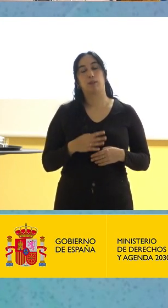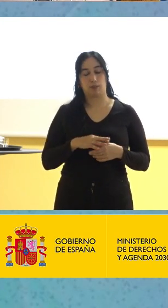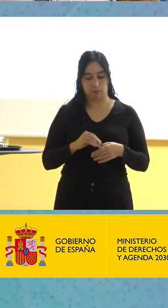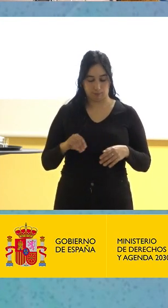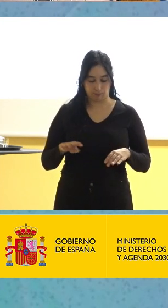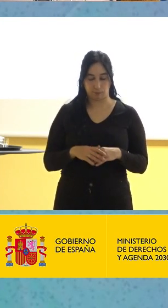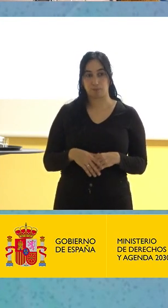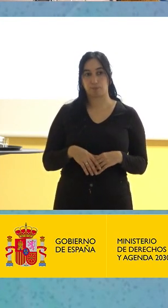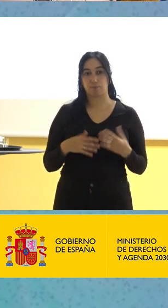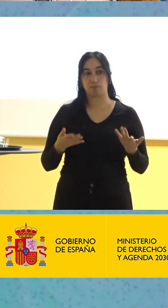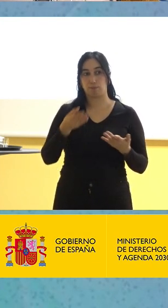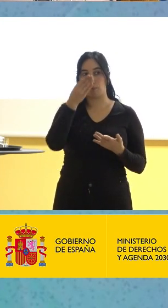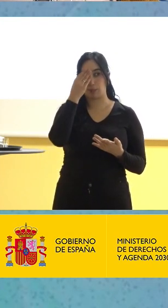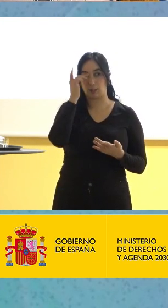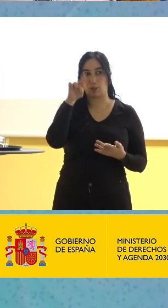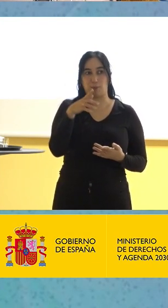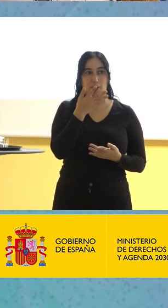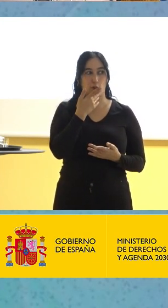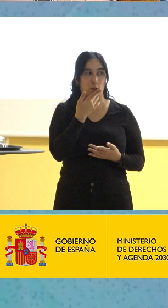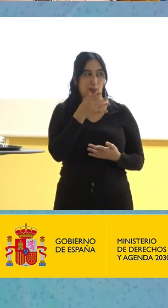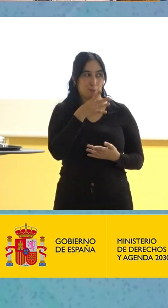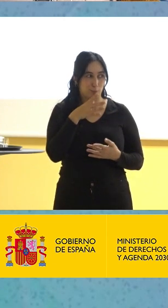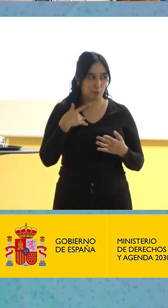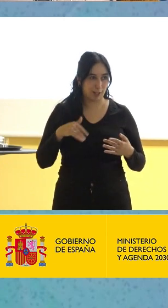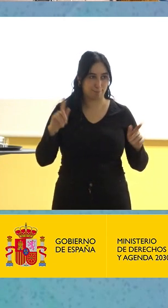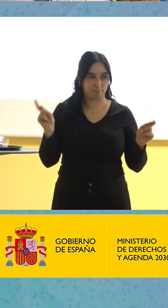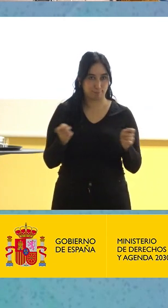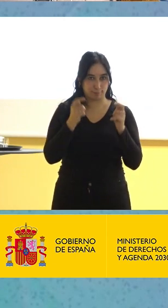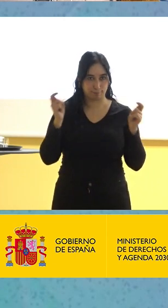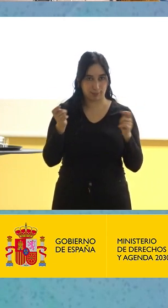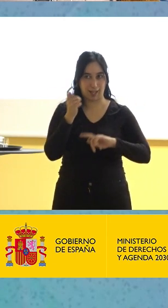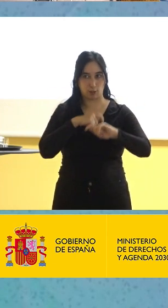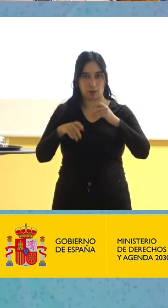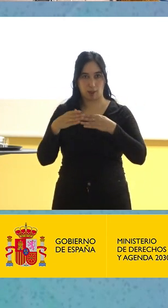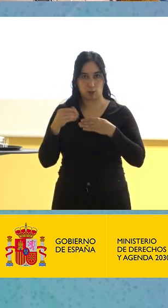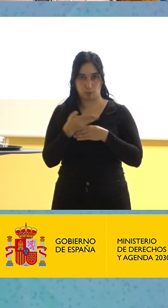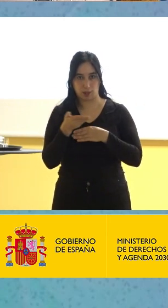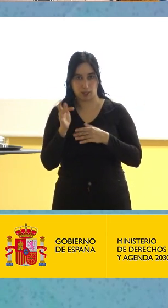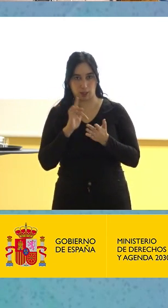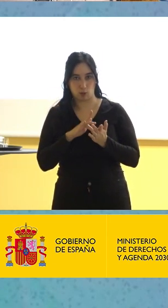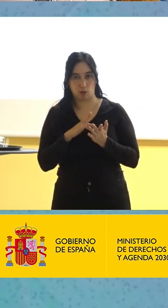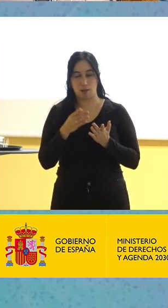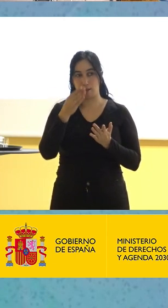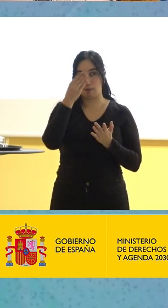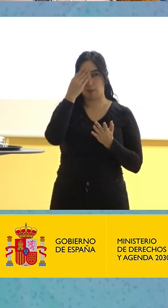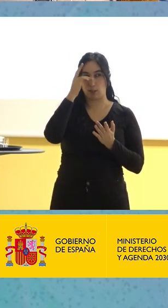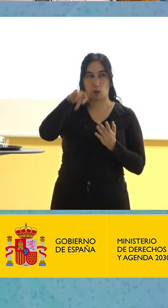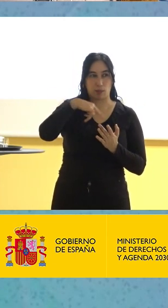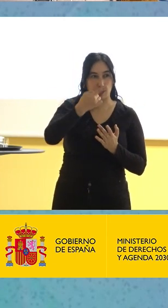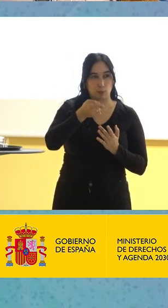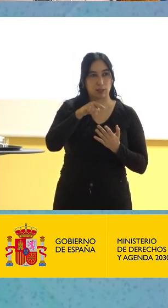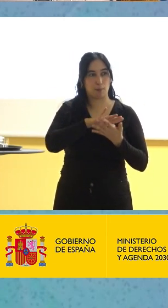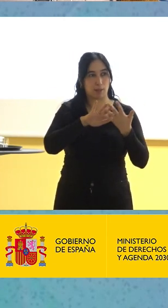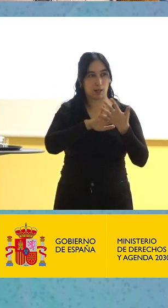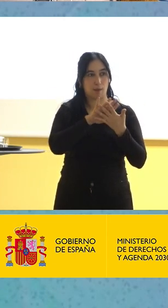como creo que conocemos también por todas las campañas que se están haciendo desde las asociaciones de pacientes y que creo que luego se tratará más adelante, pues